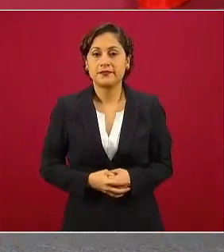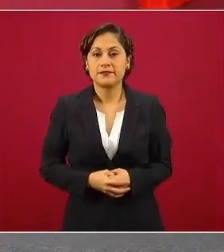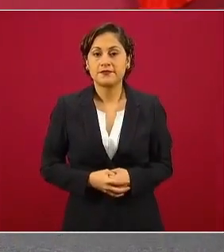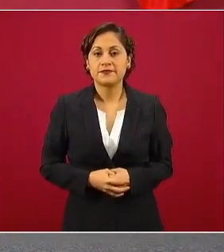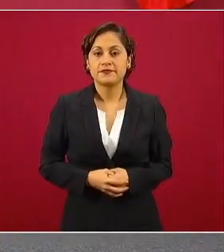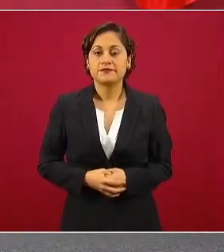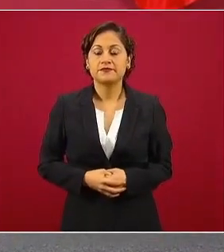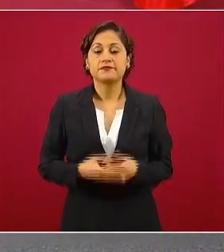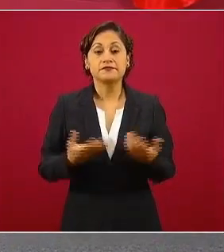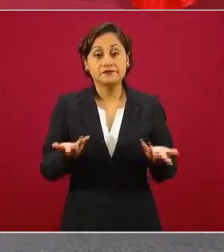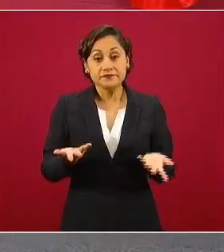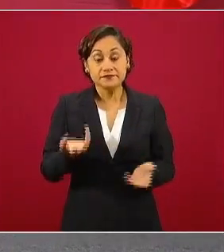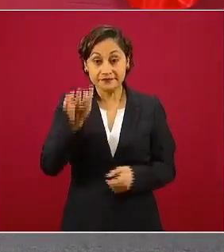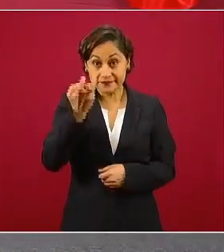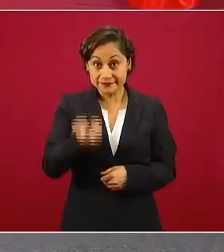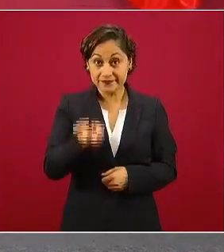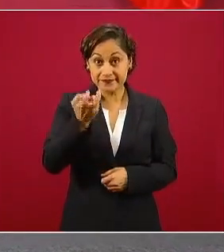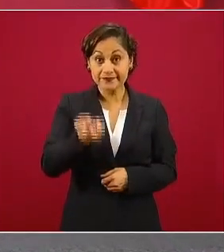Entonces existe